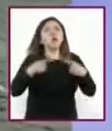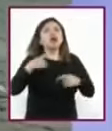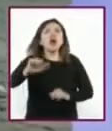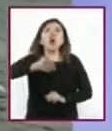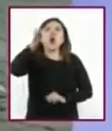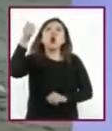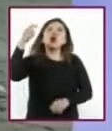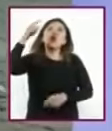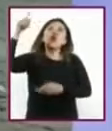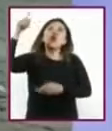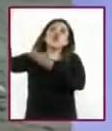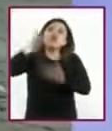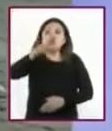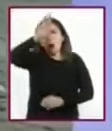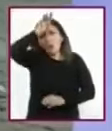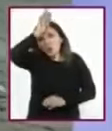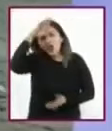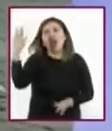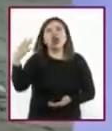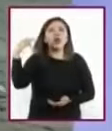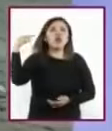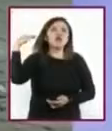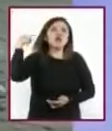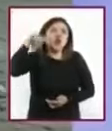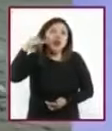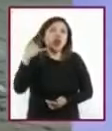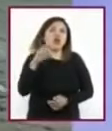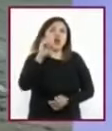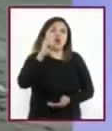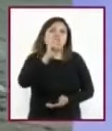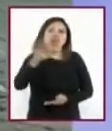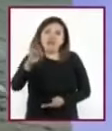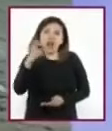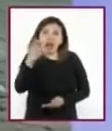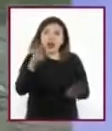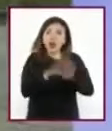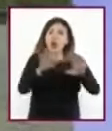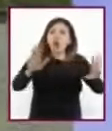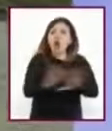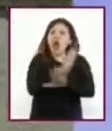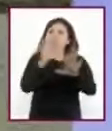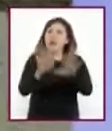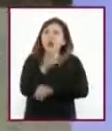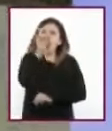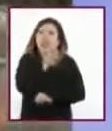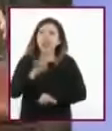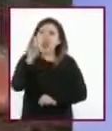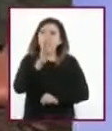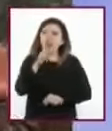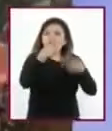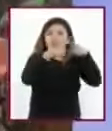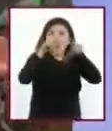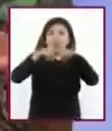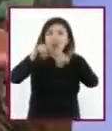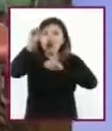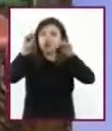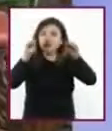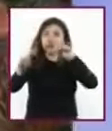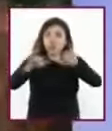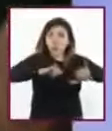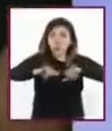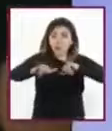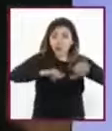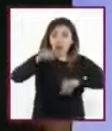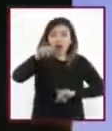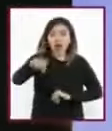de Monterrey, Mérida o el Distrito Federal. A las variedades de una lengua que se localizan en diferentes ámbitos geográficos